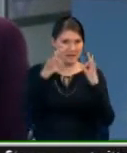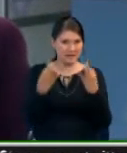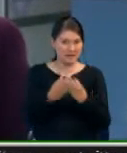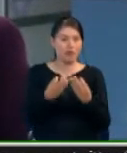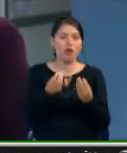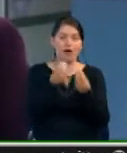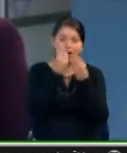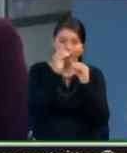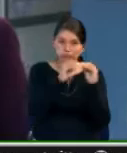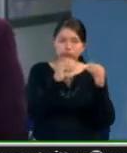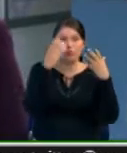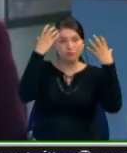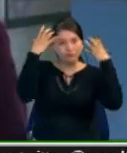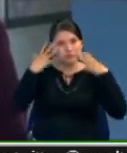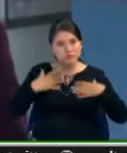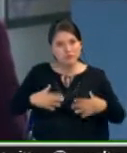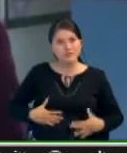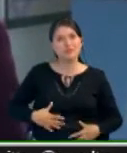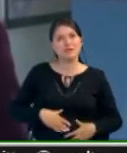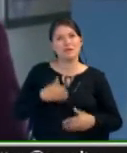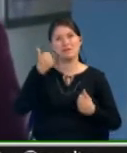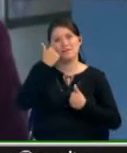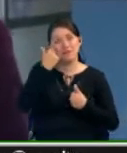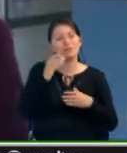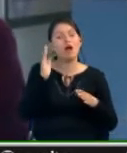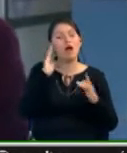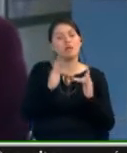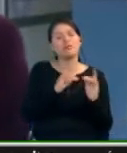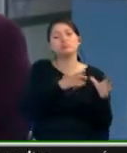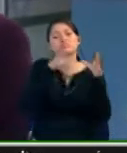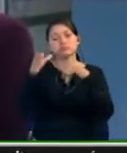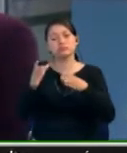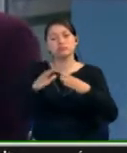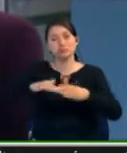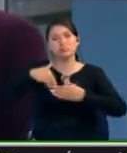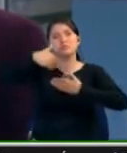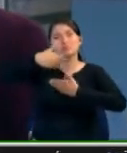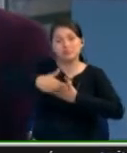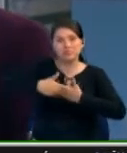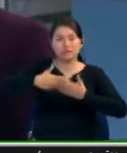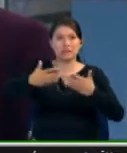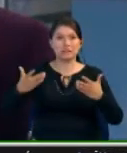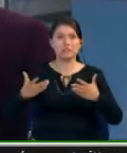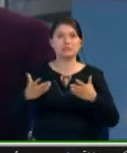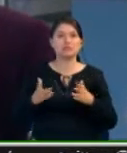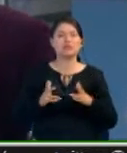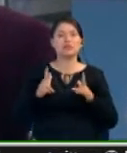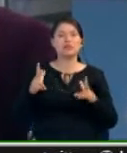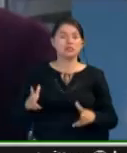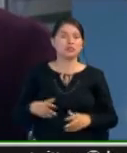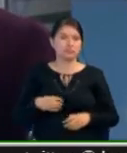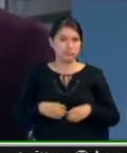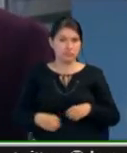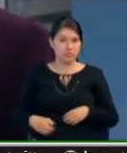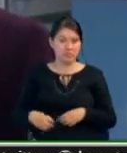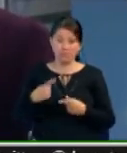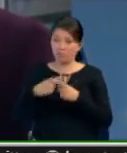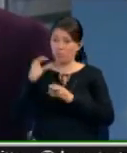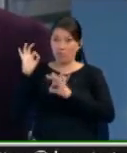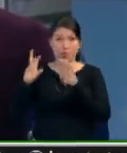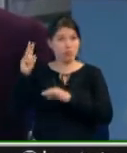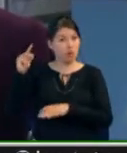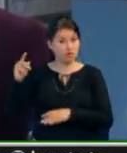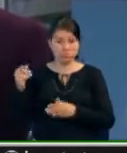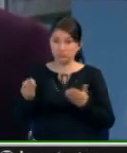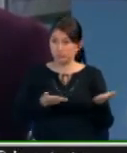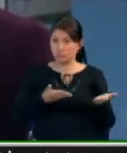es la alimentación, el baño del paciente, acomodarlo en su cama, darle vuelta para que no haga escaras o úlceras, pero el cuidador no